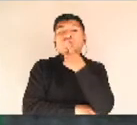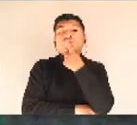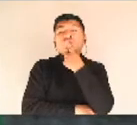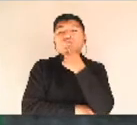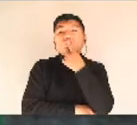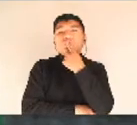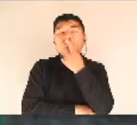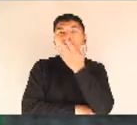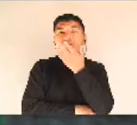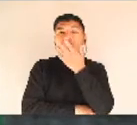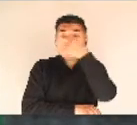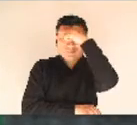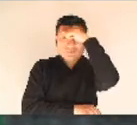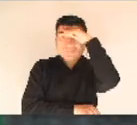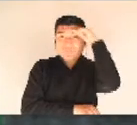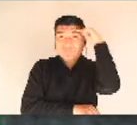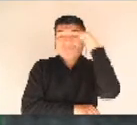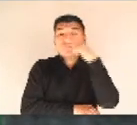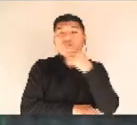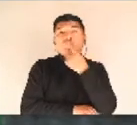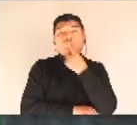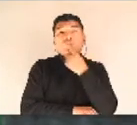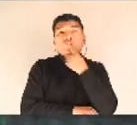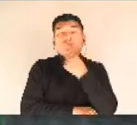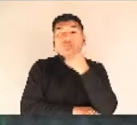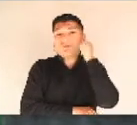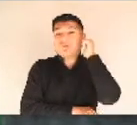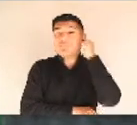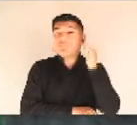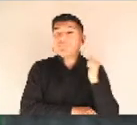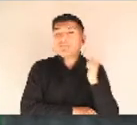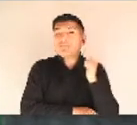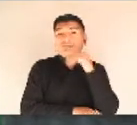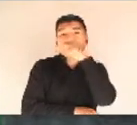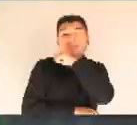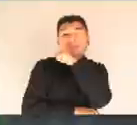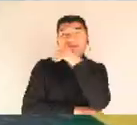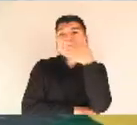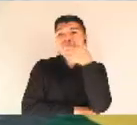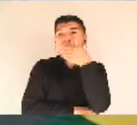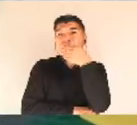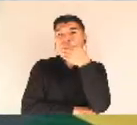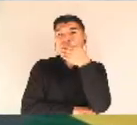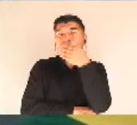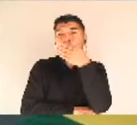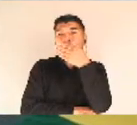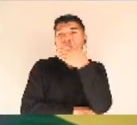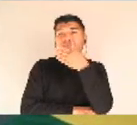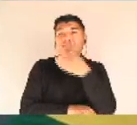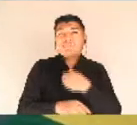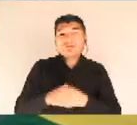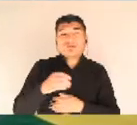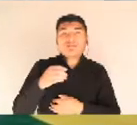perdón negro rojo y amarillo es la bandera de alemania